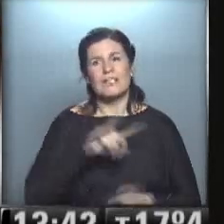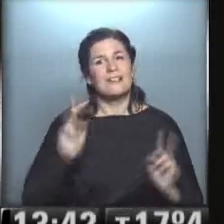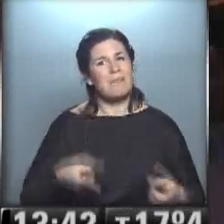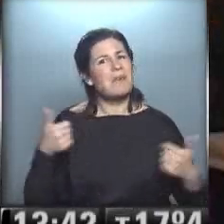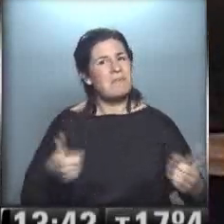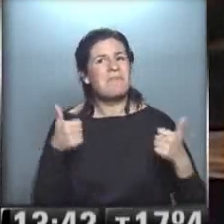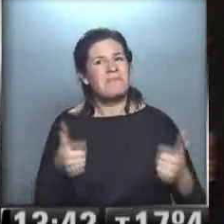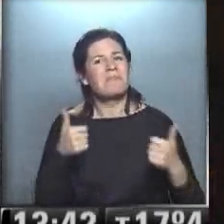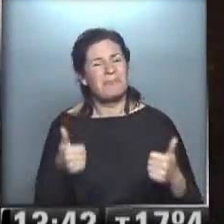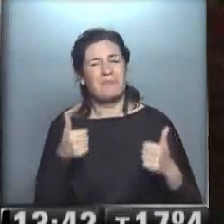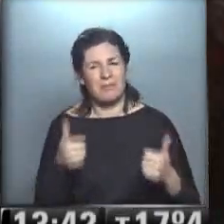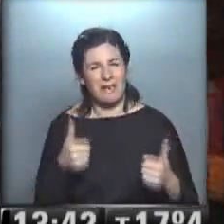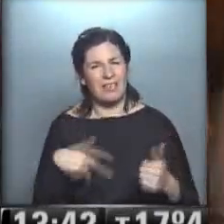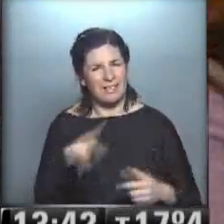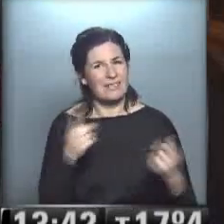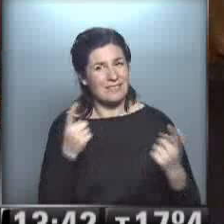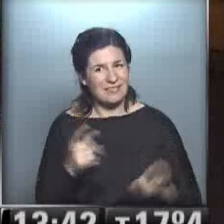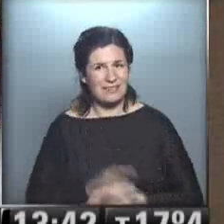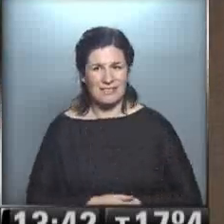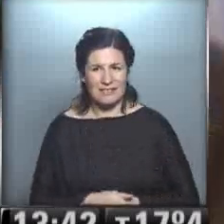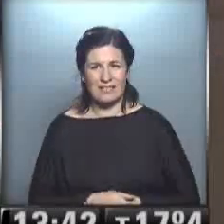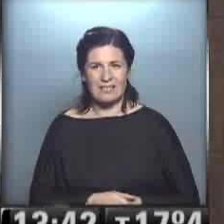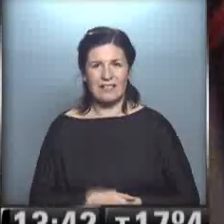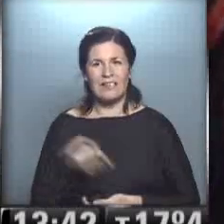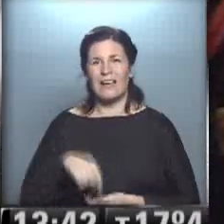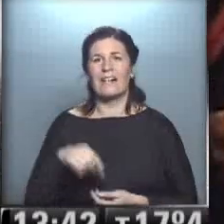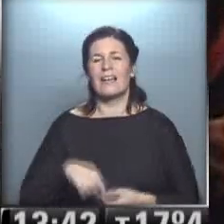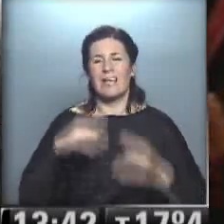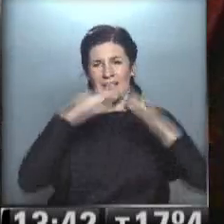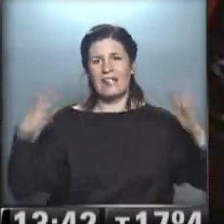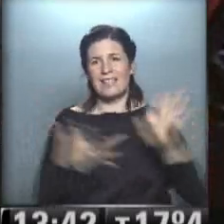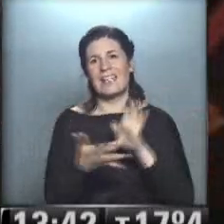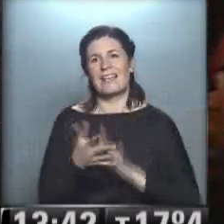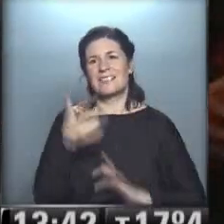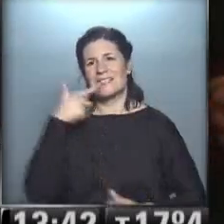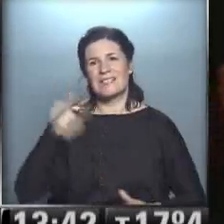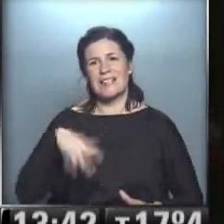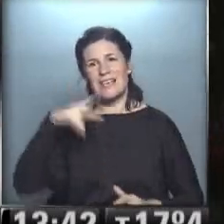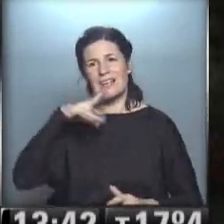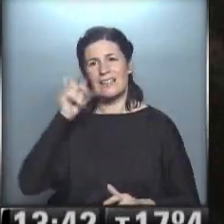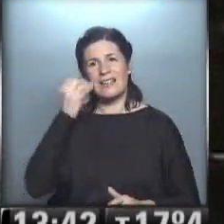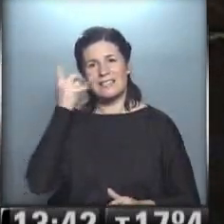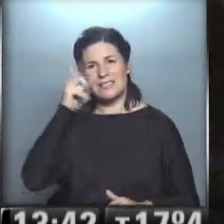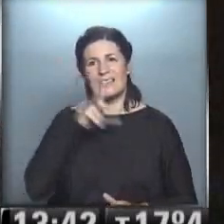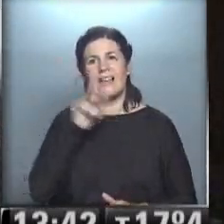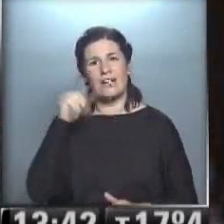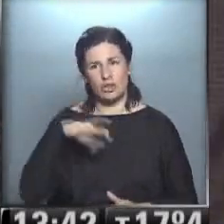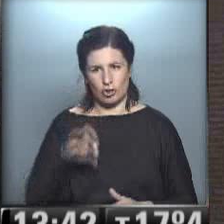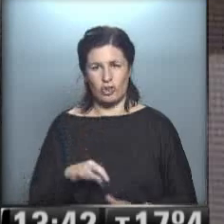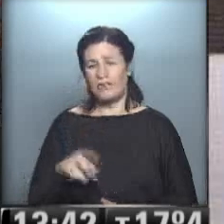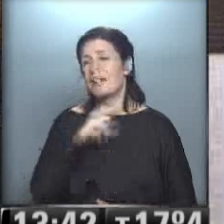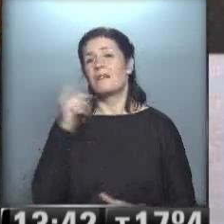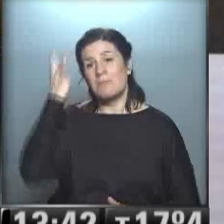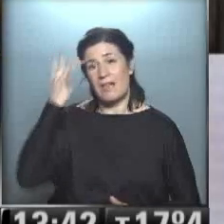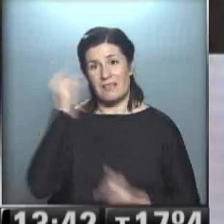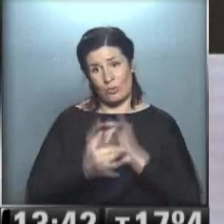y Roberto, que seguramente la están necesitando, ¿no? Estamos desde aquí, desde la iglesia San Cayetano, con este testimonio del Padre y con el